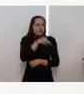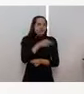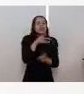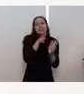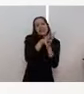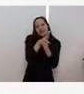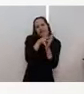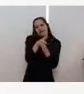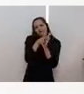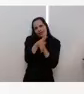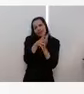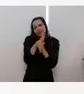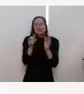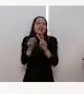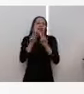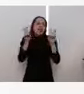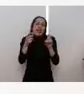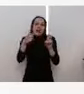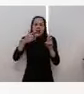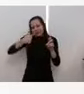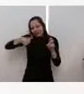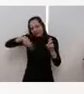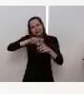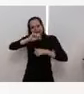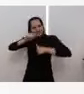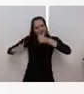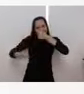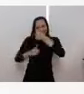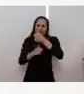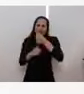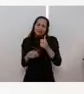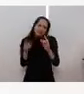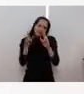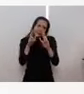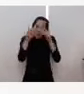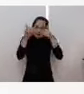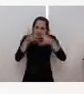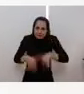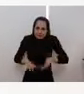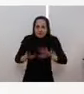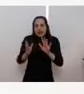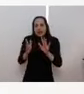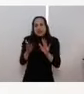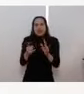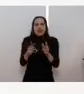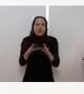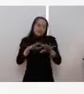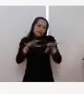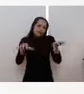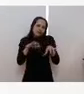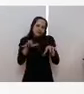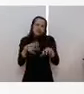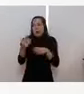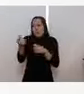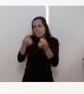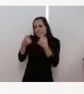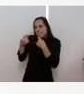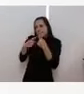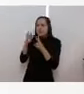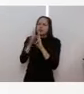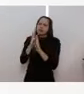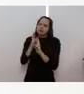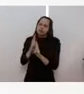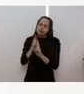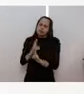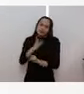que tenía básicamente nuestra subdirección espero al final de la jornada contestar todas sus preguntas y todas esas inquietudes